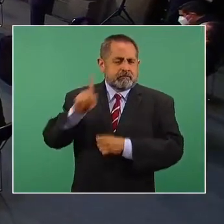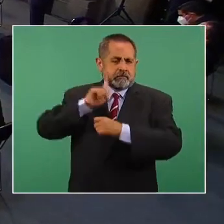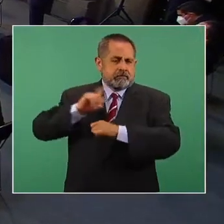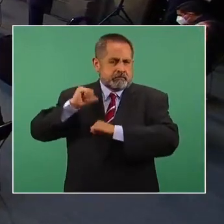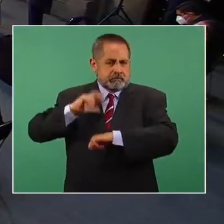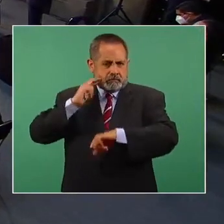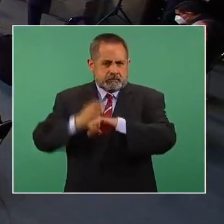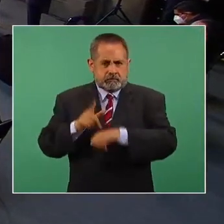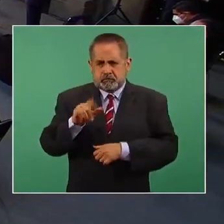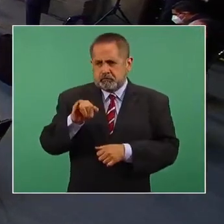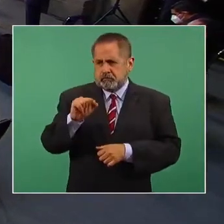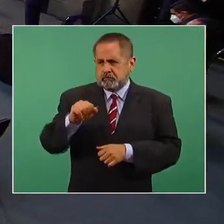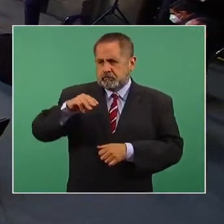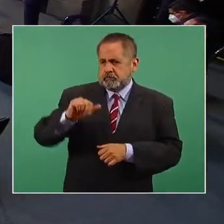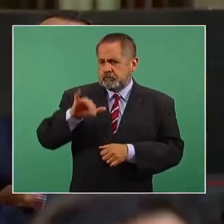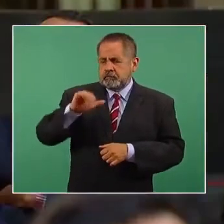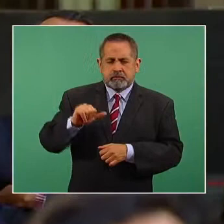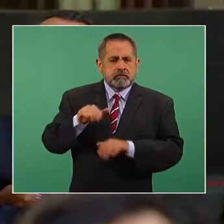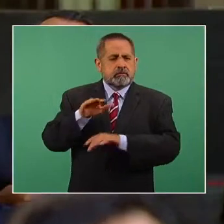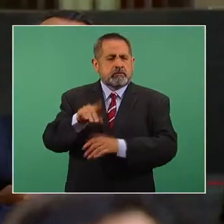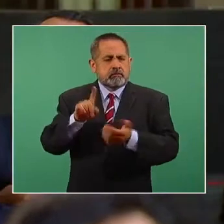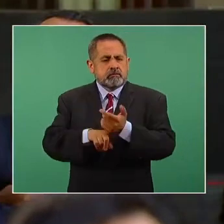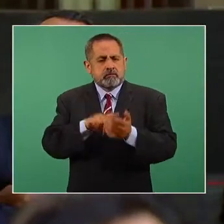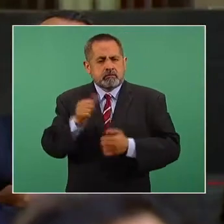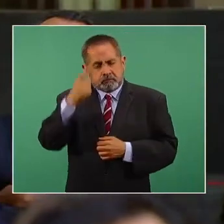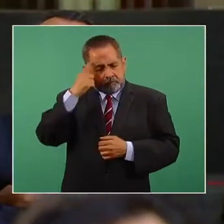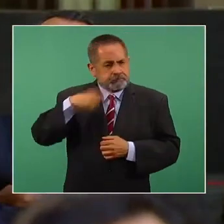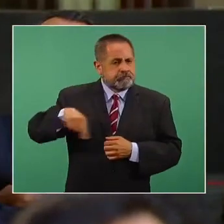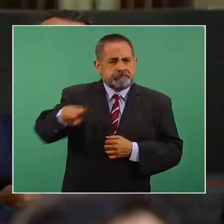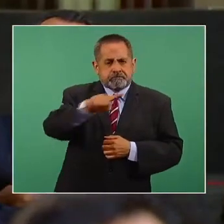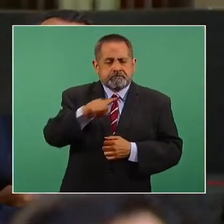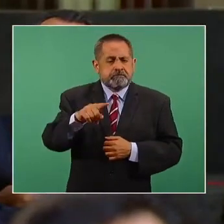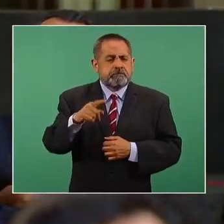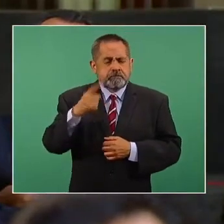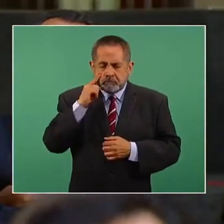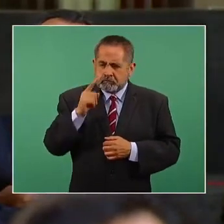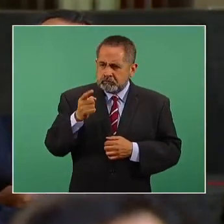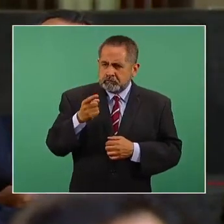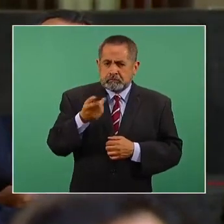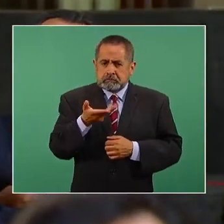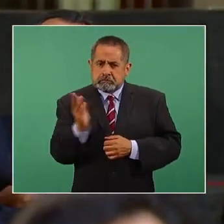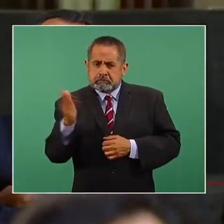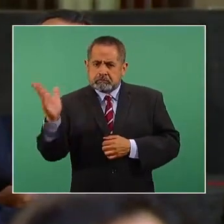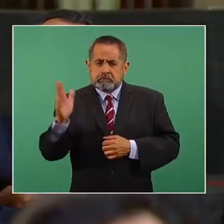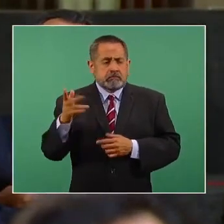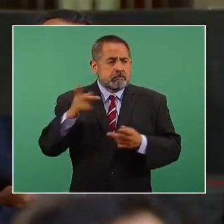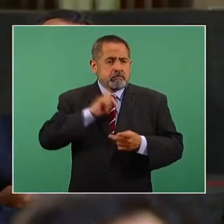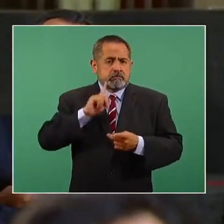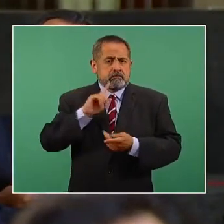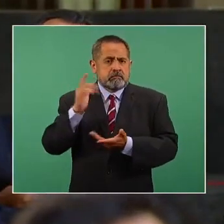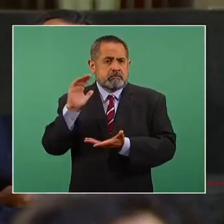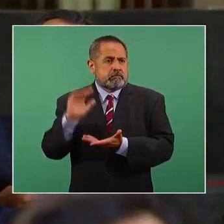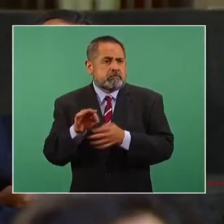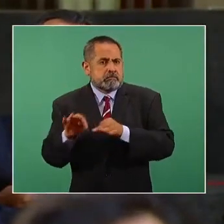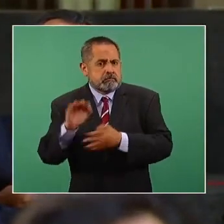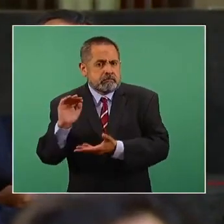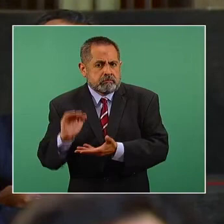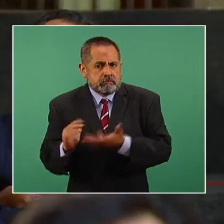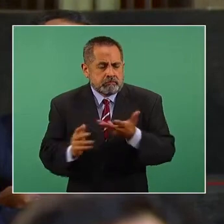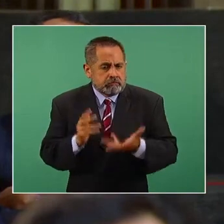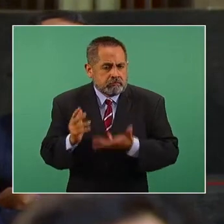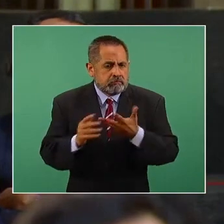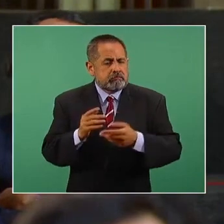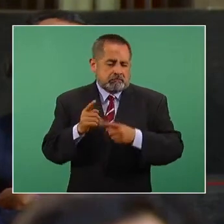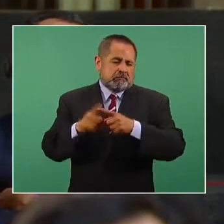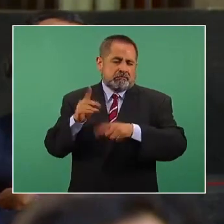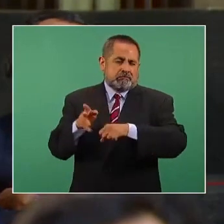María Alcalde con respecto a la reducción en empleos que se ha visto con la pandemia de COVID-19. ¿Por qué? Debido a que